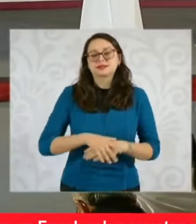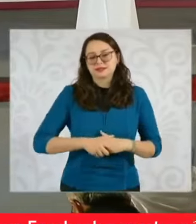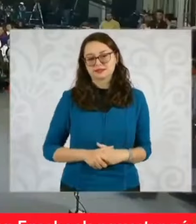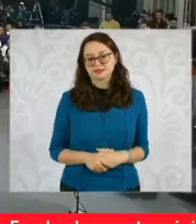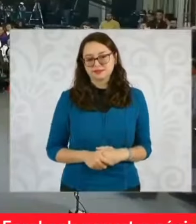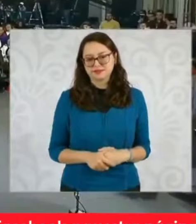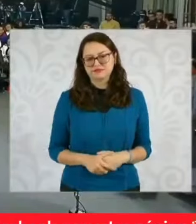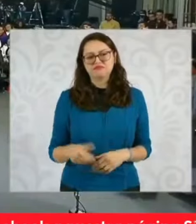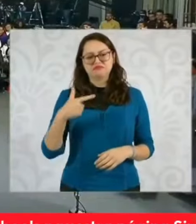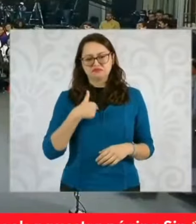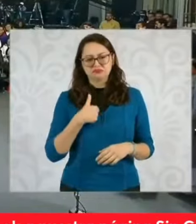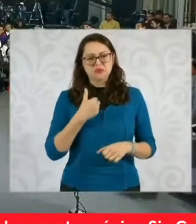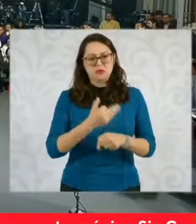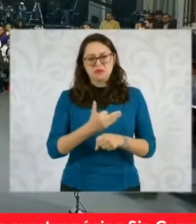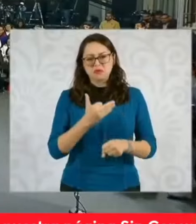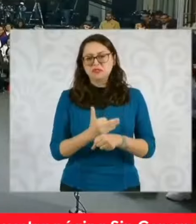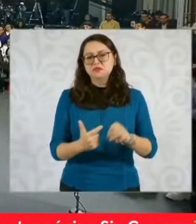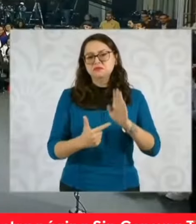Más allá